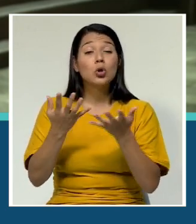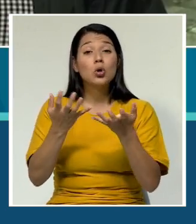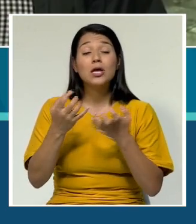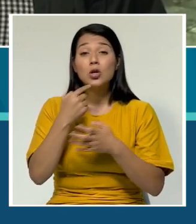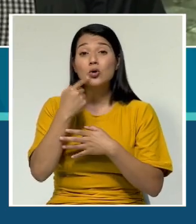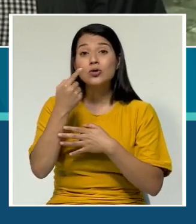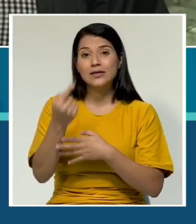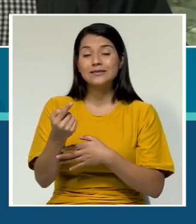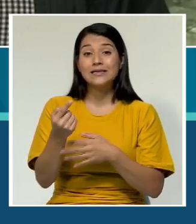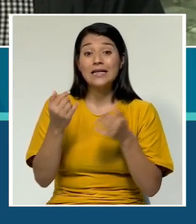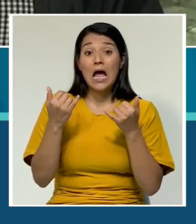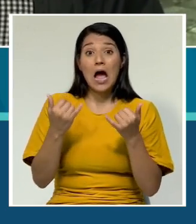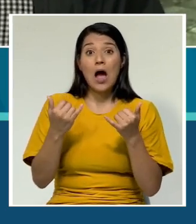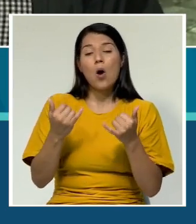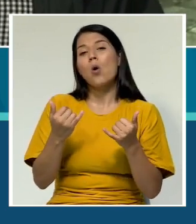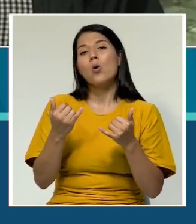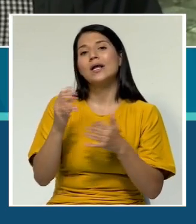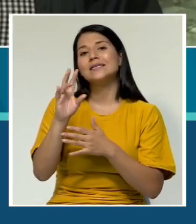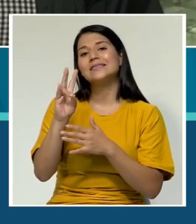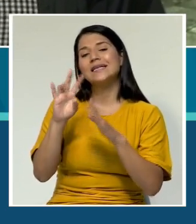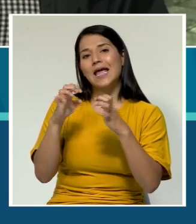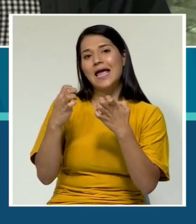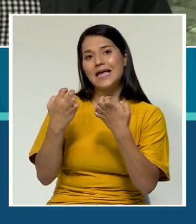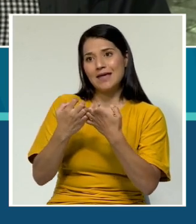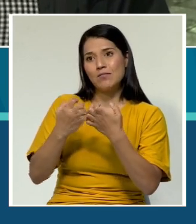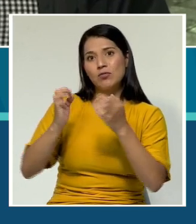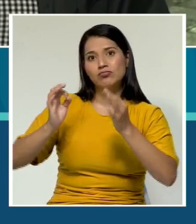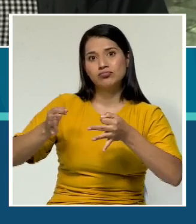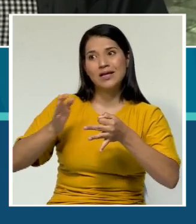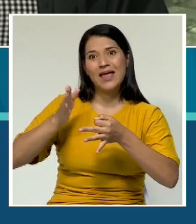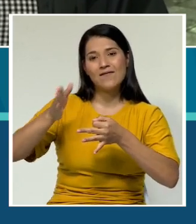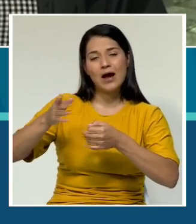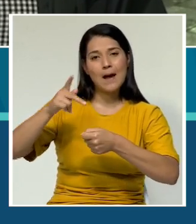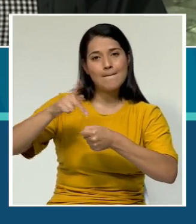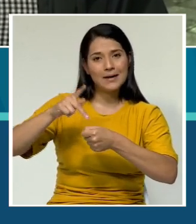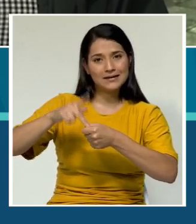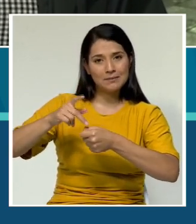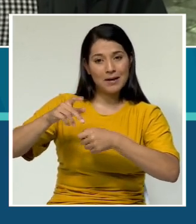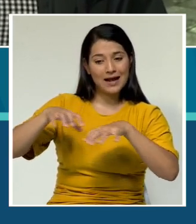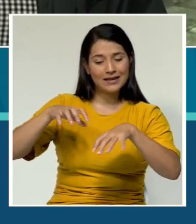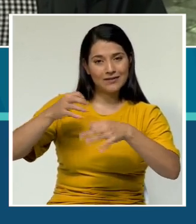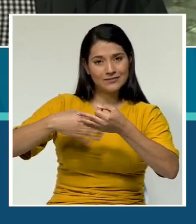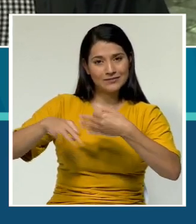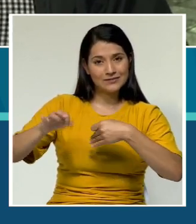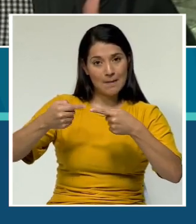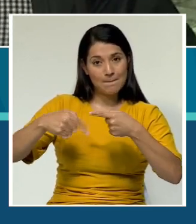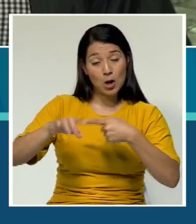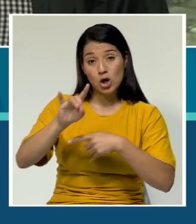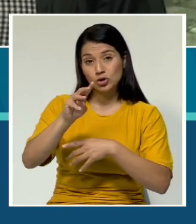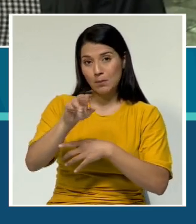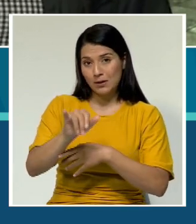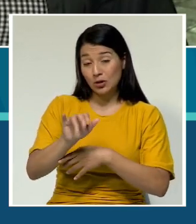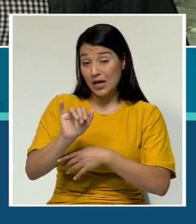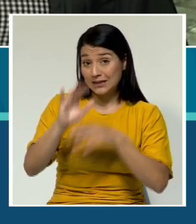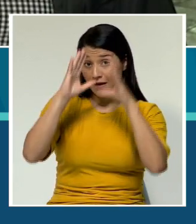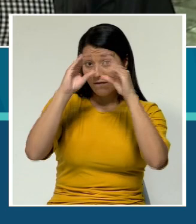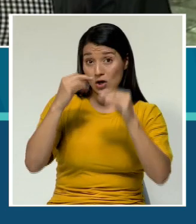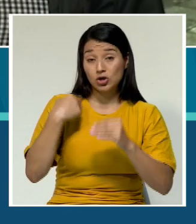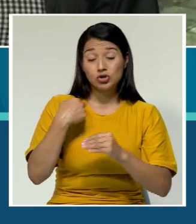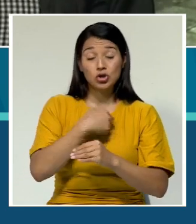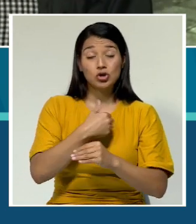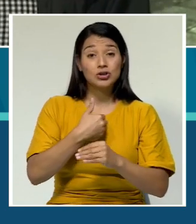elementos que se discutieron durante esta reunión y por último nada más decirles que ya hay 97 delegaciones confirmadas que estarían